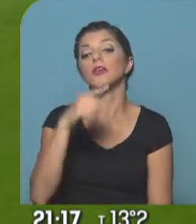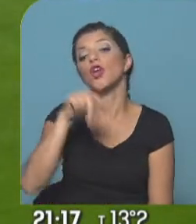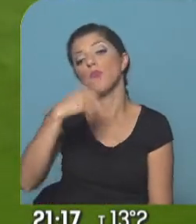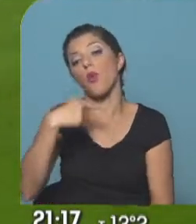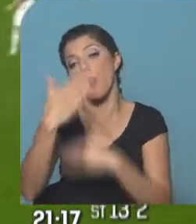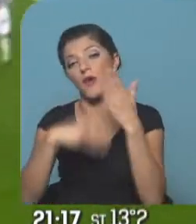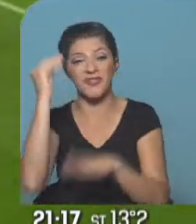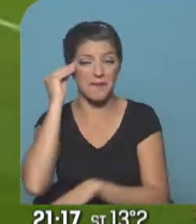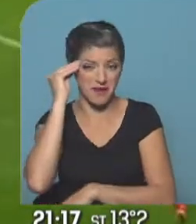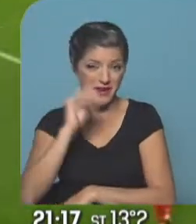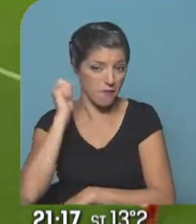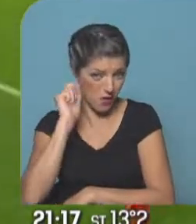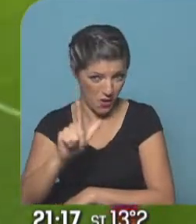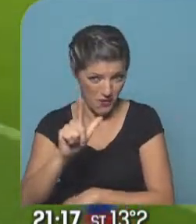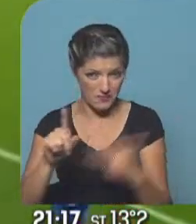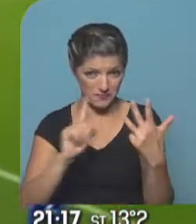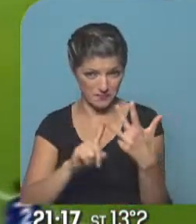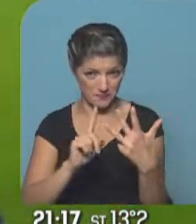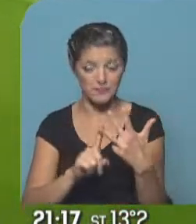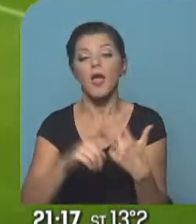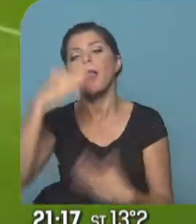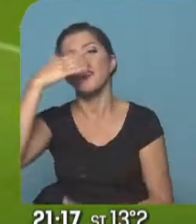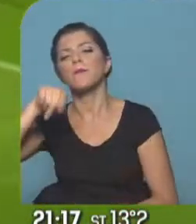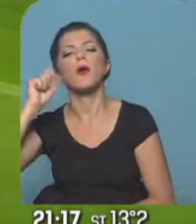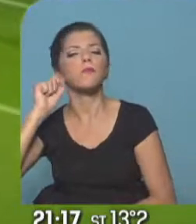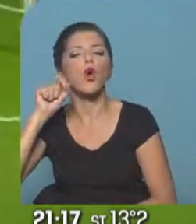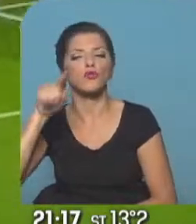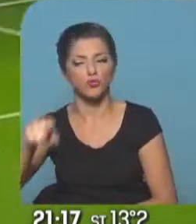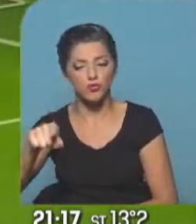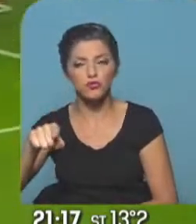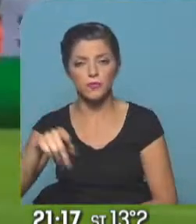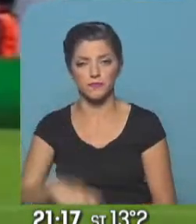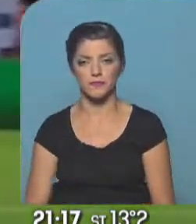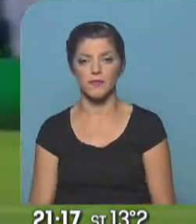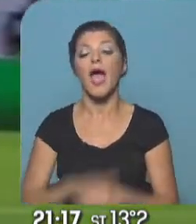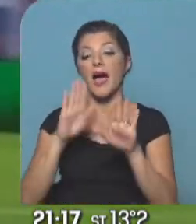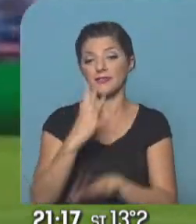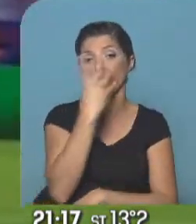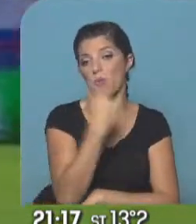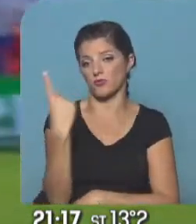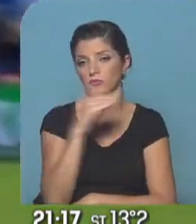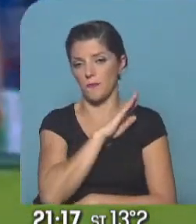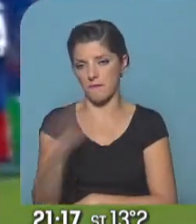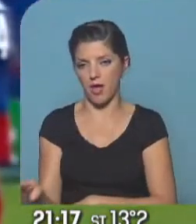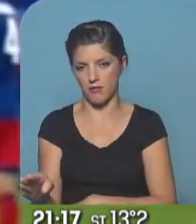El descuento de Lugagev para el CSKA, ganó el United 4-1.